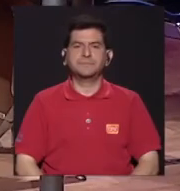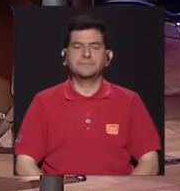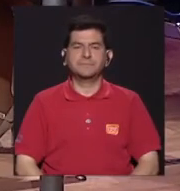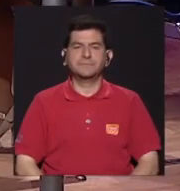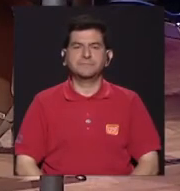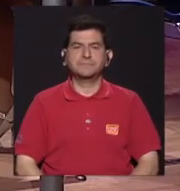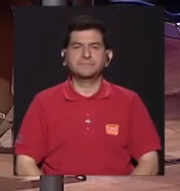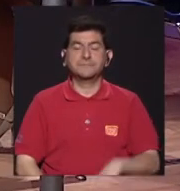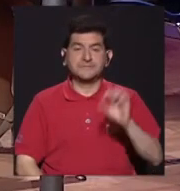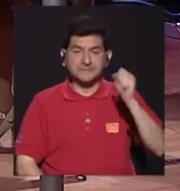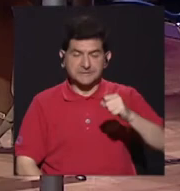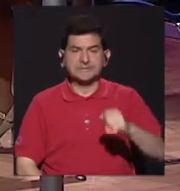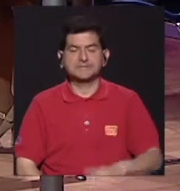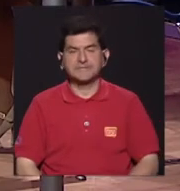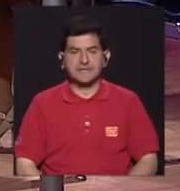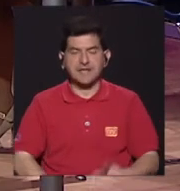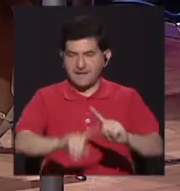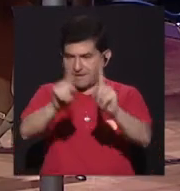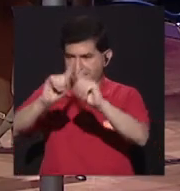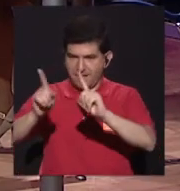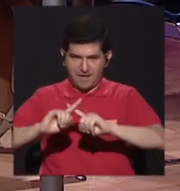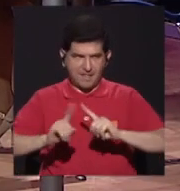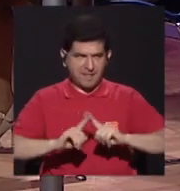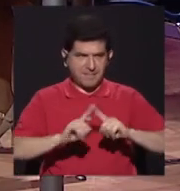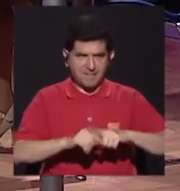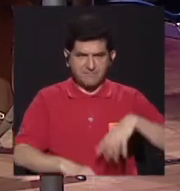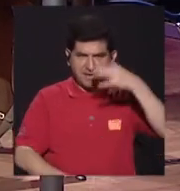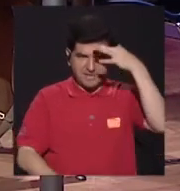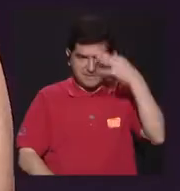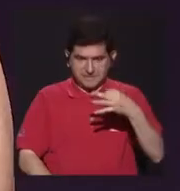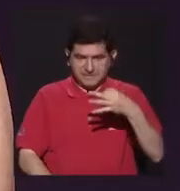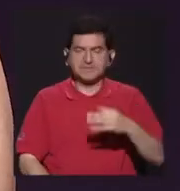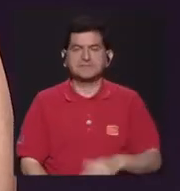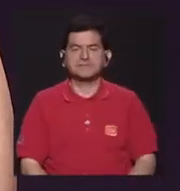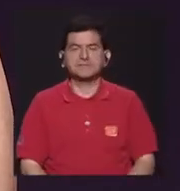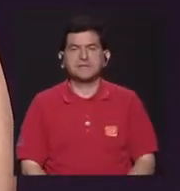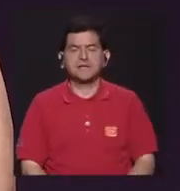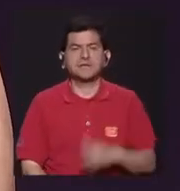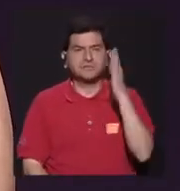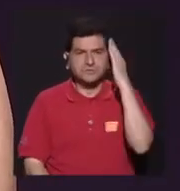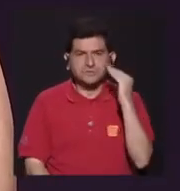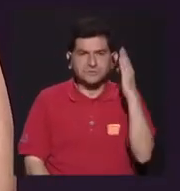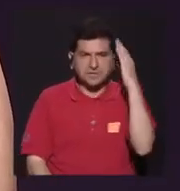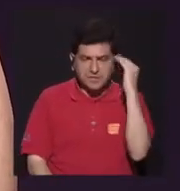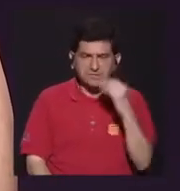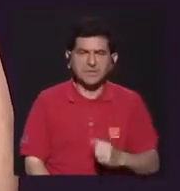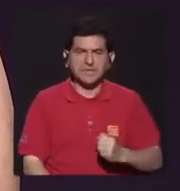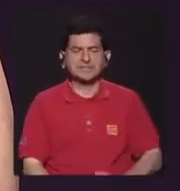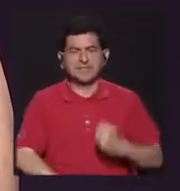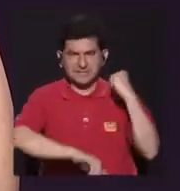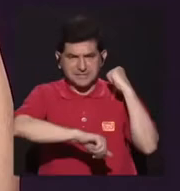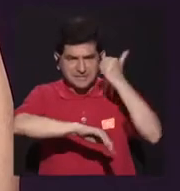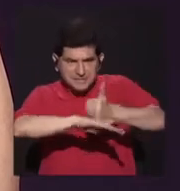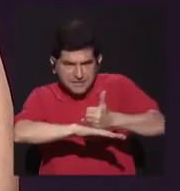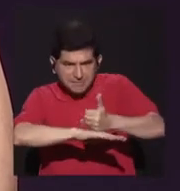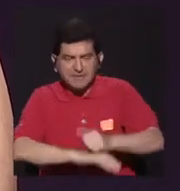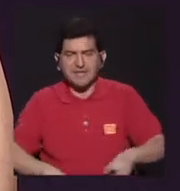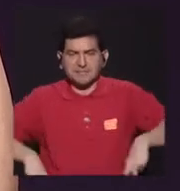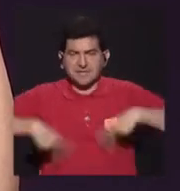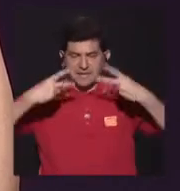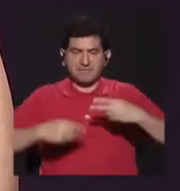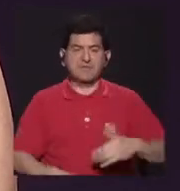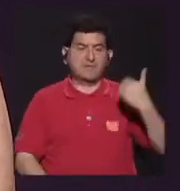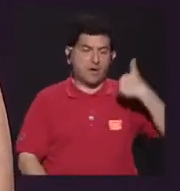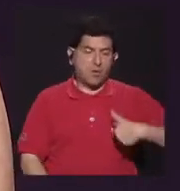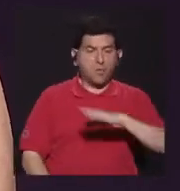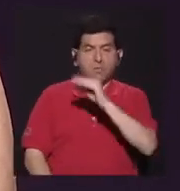tenemos, ¿verdad? Desde nuestras distintas posiciones tenemos experiencias que marcan nuestra vida por el hecho de ser hombre